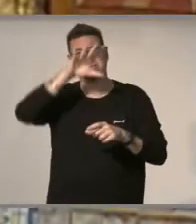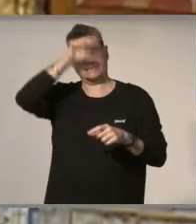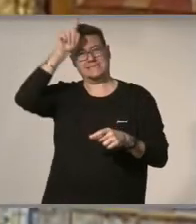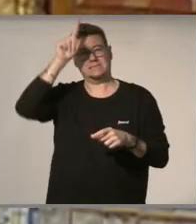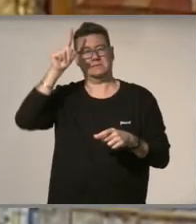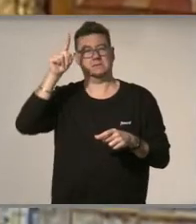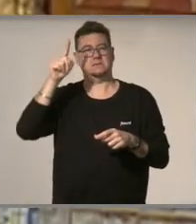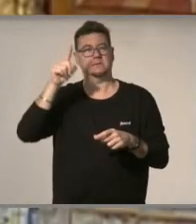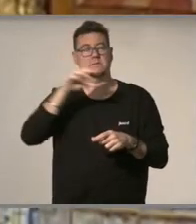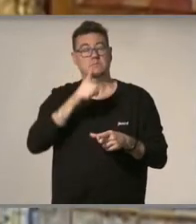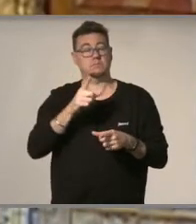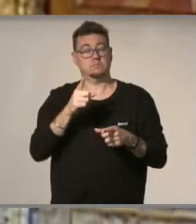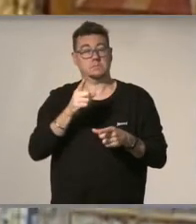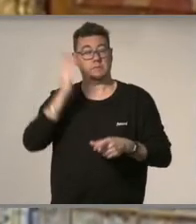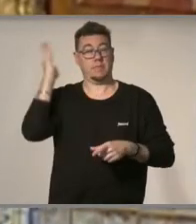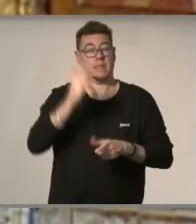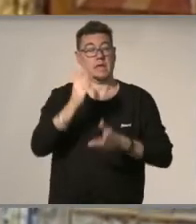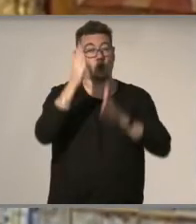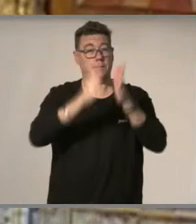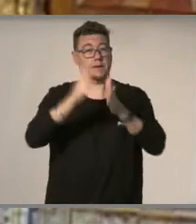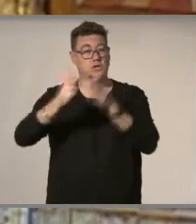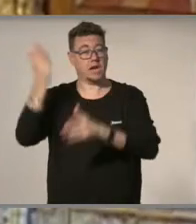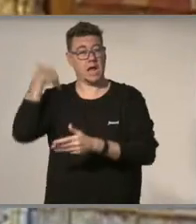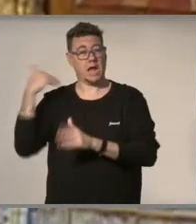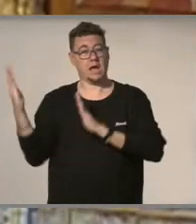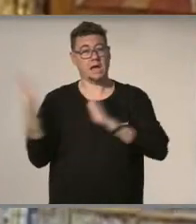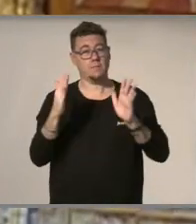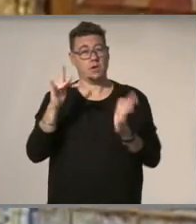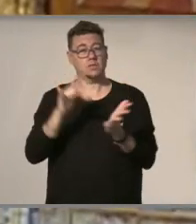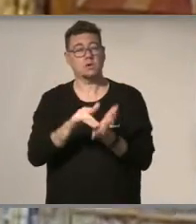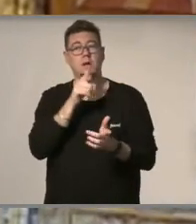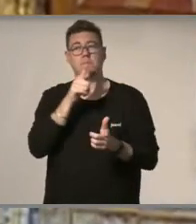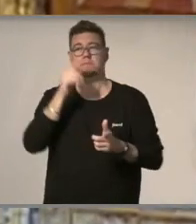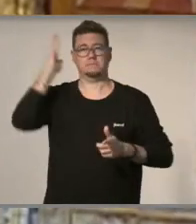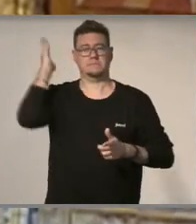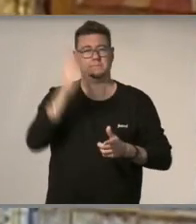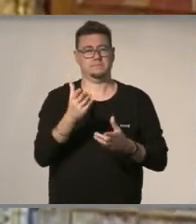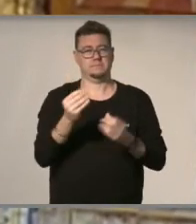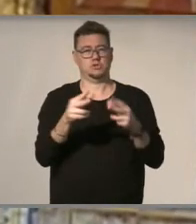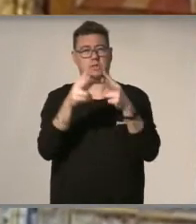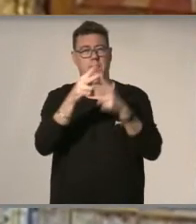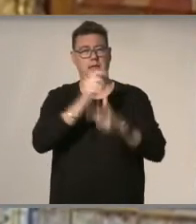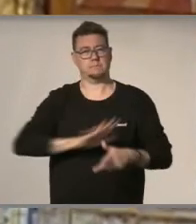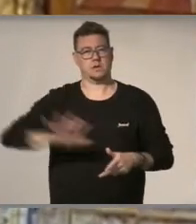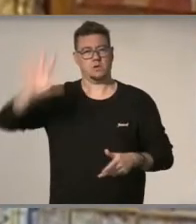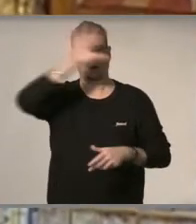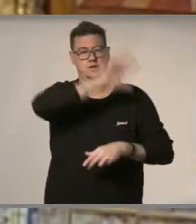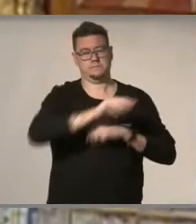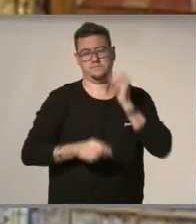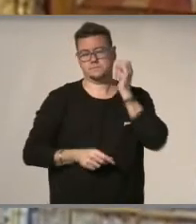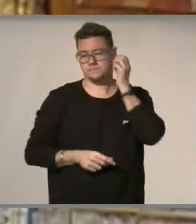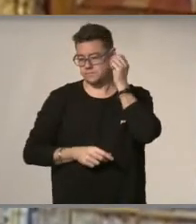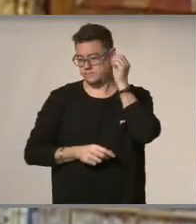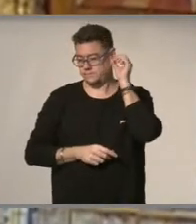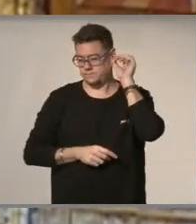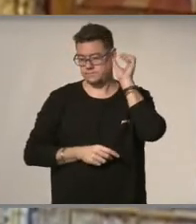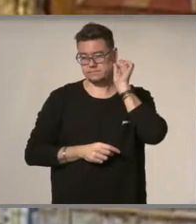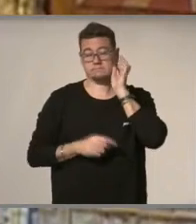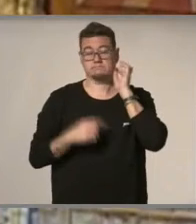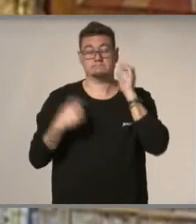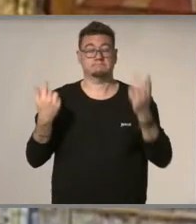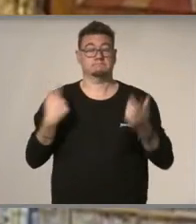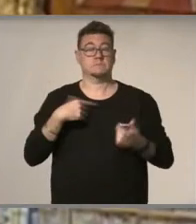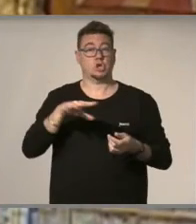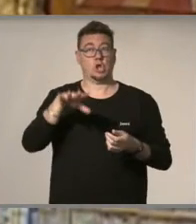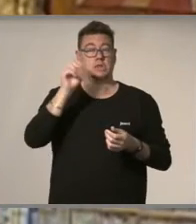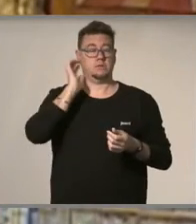quienes tanto daño personal les infligió y tanto daño han causado a la sociedad española. No puede entenderse cómo